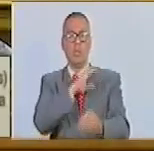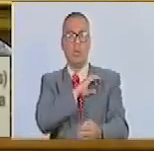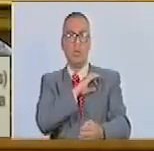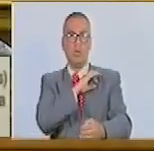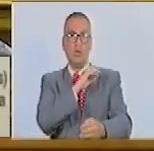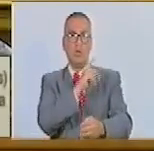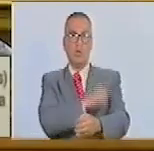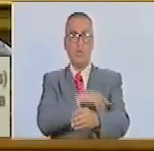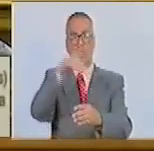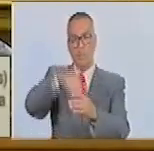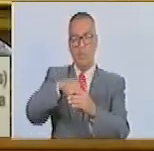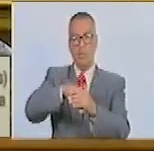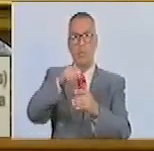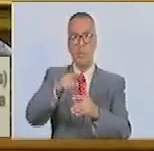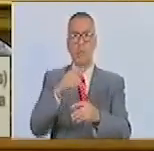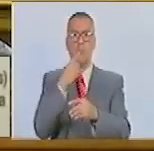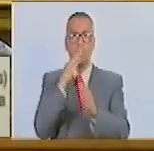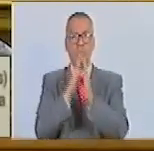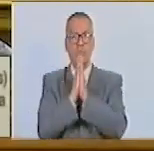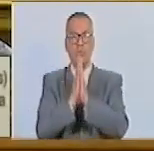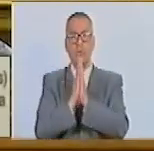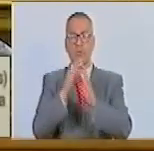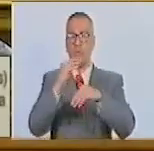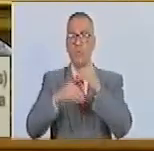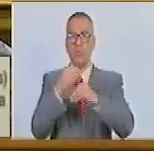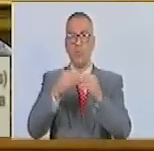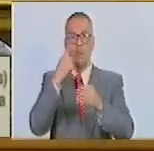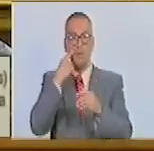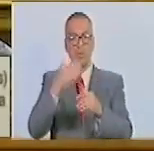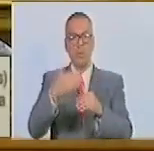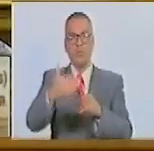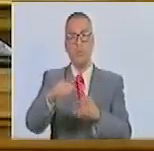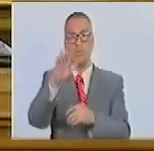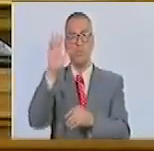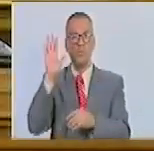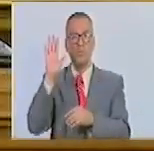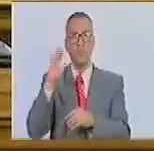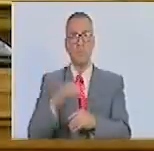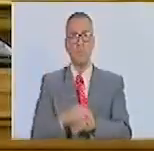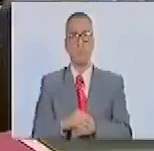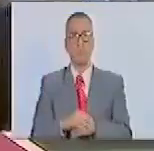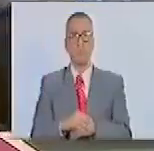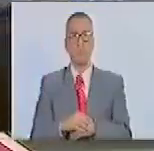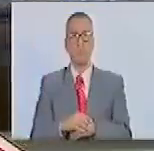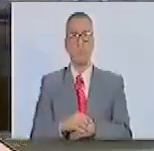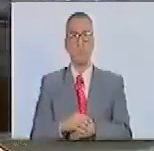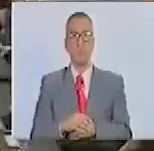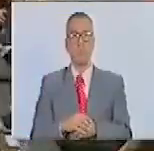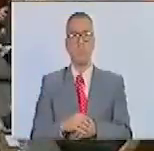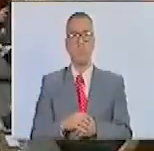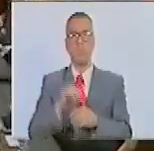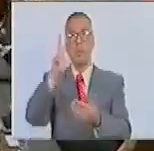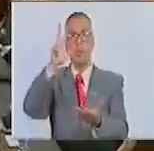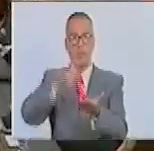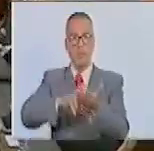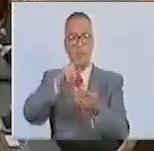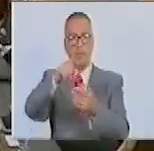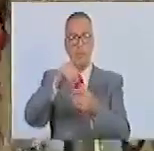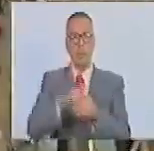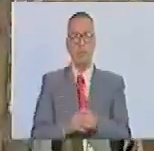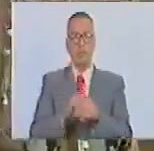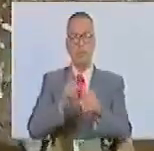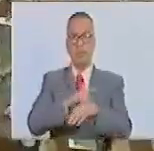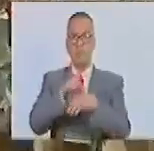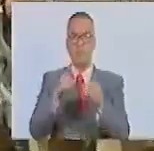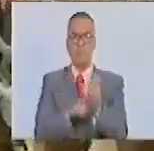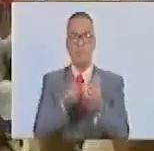Poder Electoral, por favor, sírvanse manifestarlo con la señal de costumbre. Queda aprobado por